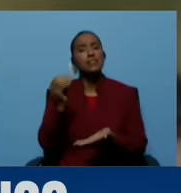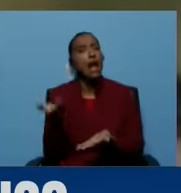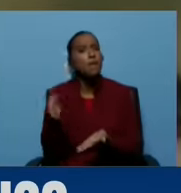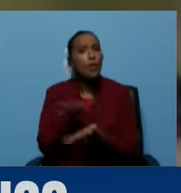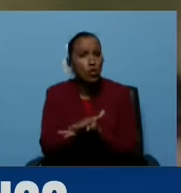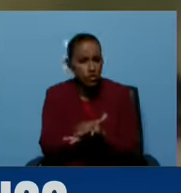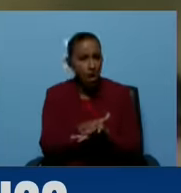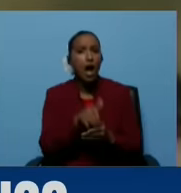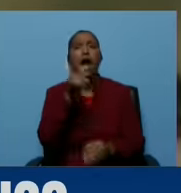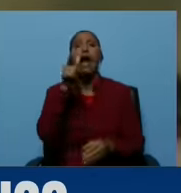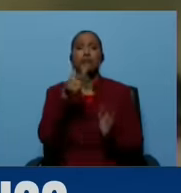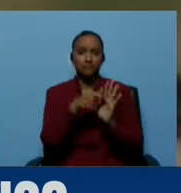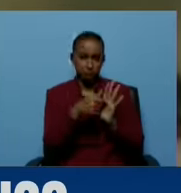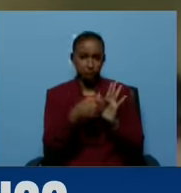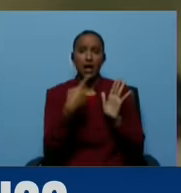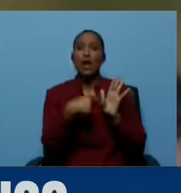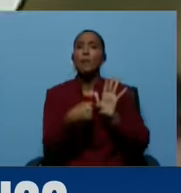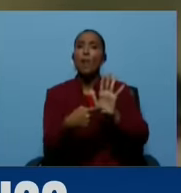esta elección.